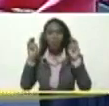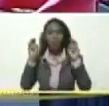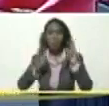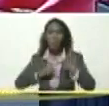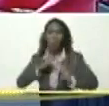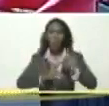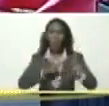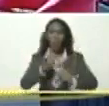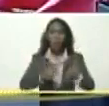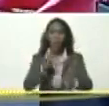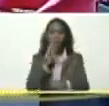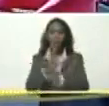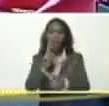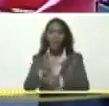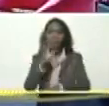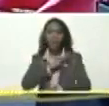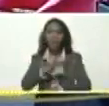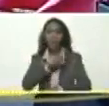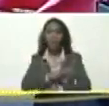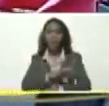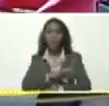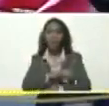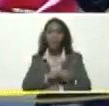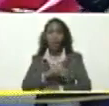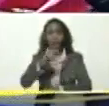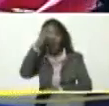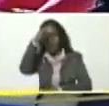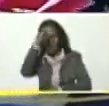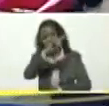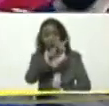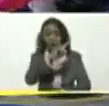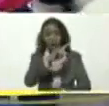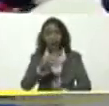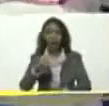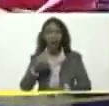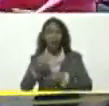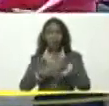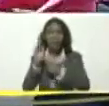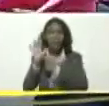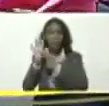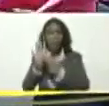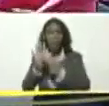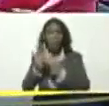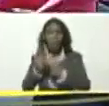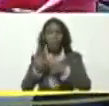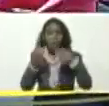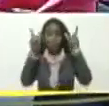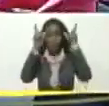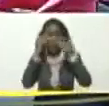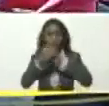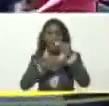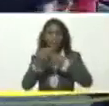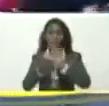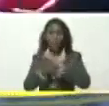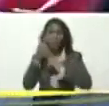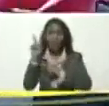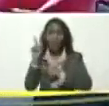producción de redes sociales. La Vaca Ilustrada. Recibe Carmen María Barrueta.